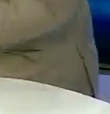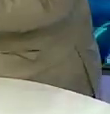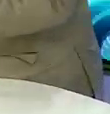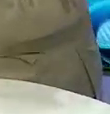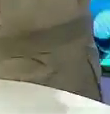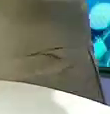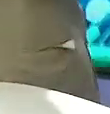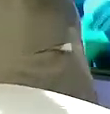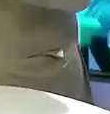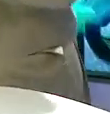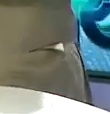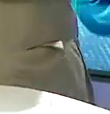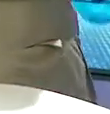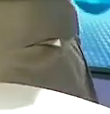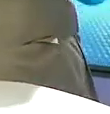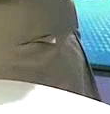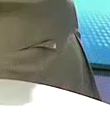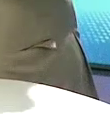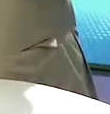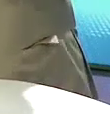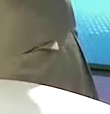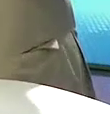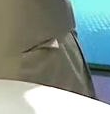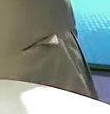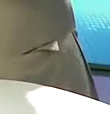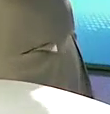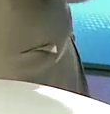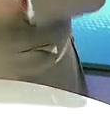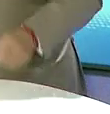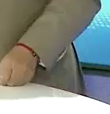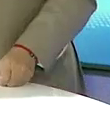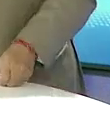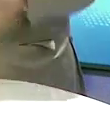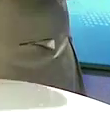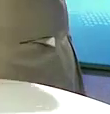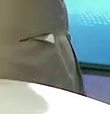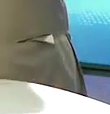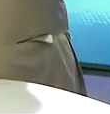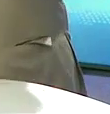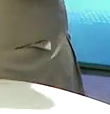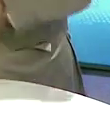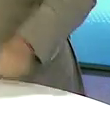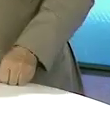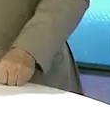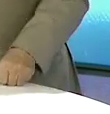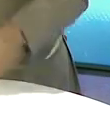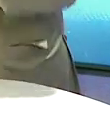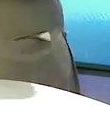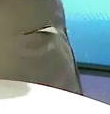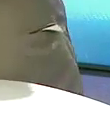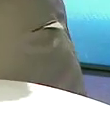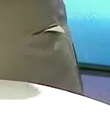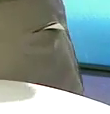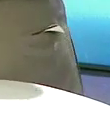el productor es una blasfemia contra el cóndor y puede haber juicios